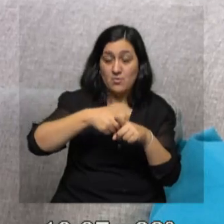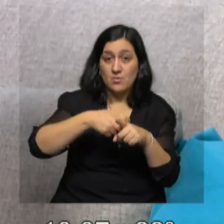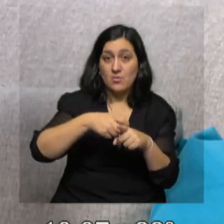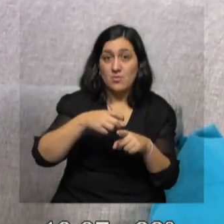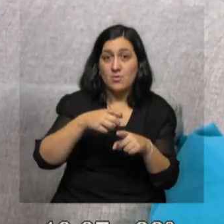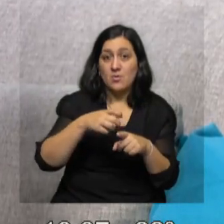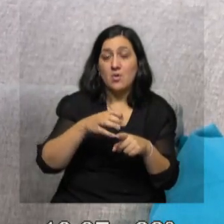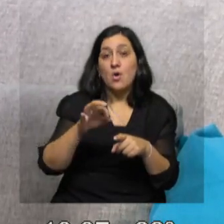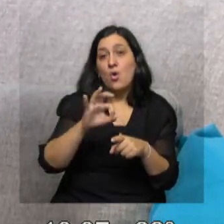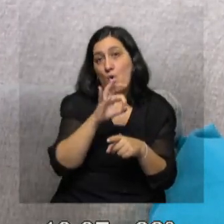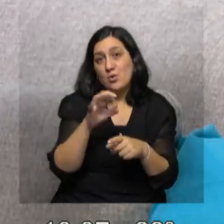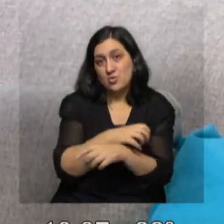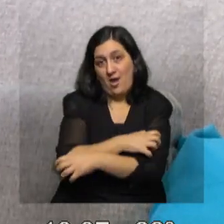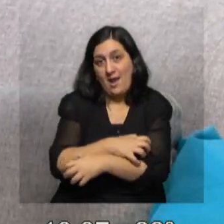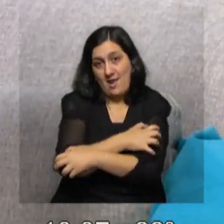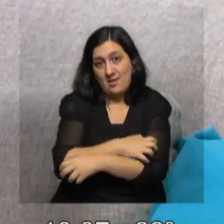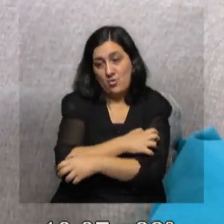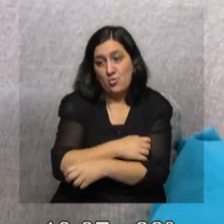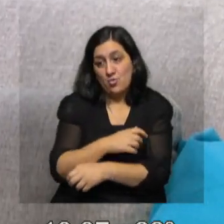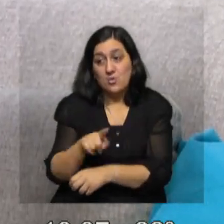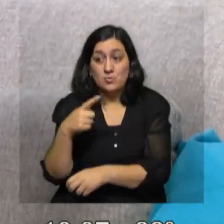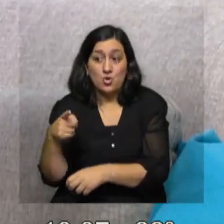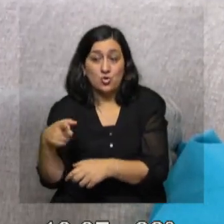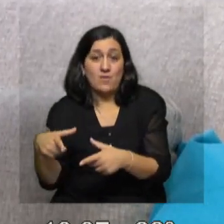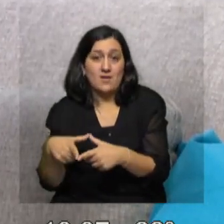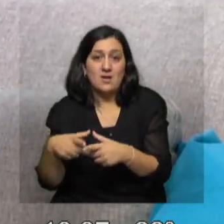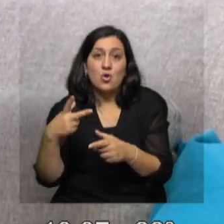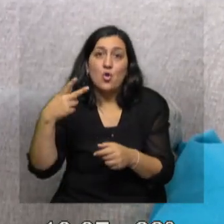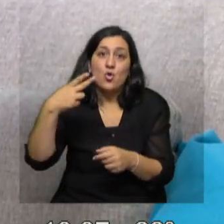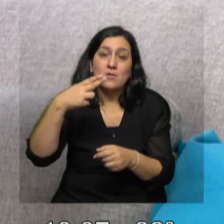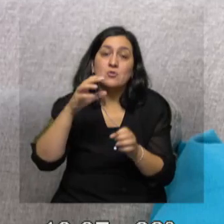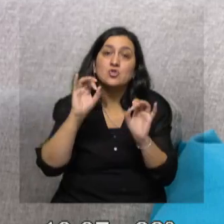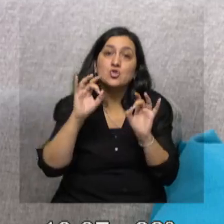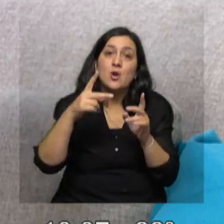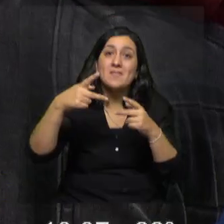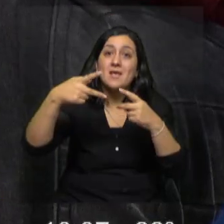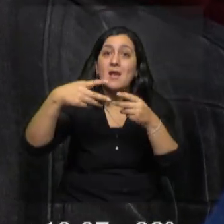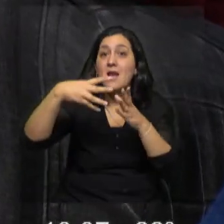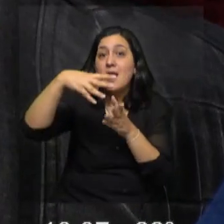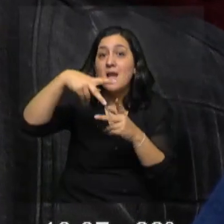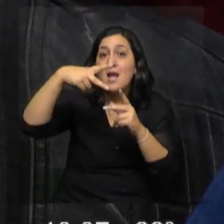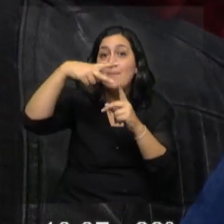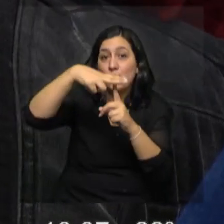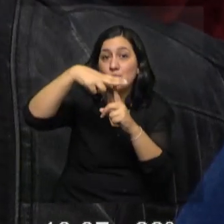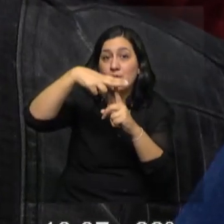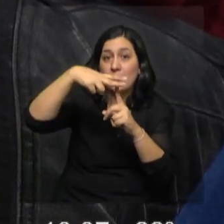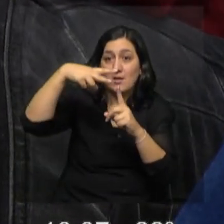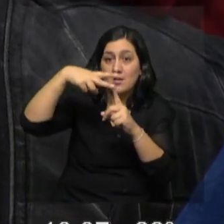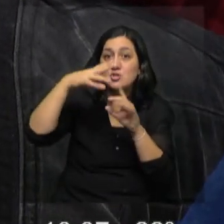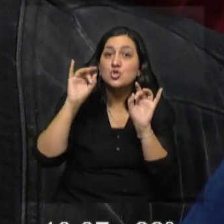somos alérgicos, lo hacemos con ese vaginal. Cortamos nada más que la puntita, ahí, tiqui, tiqui, tiqui.